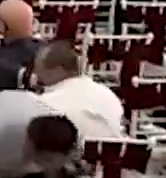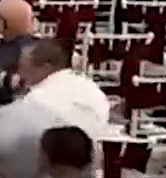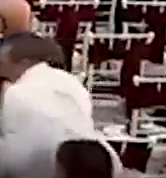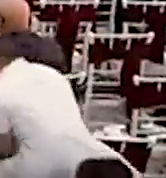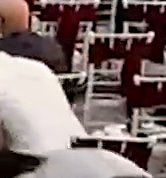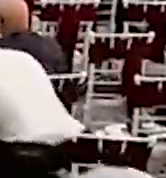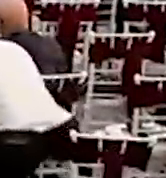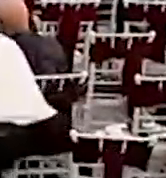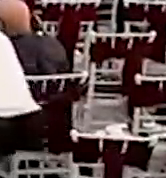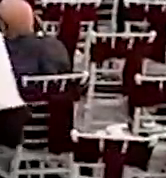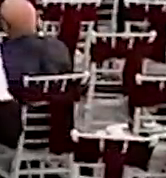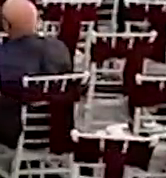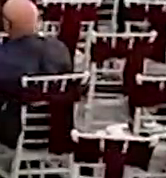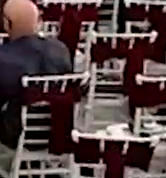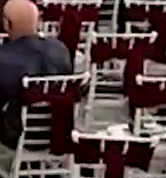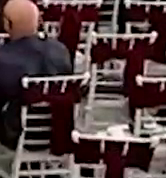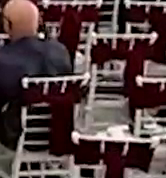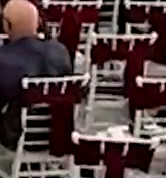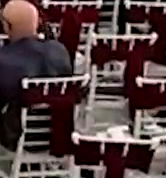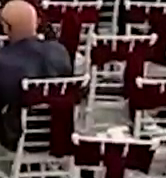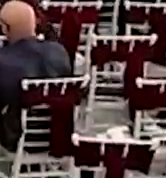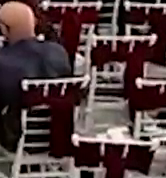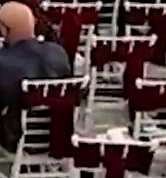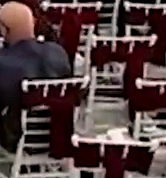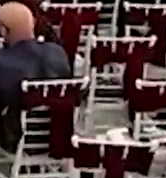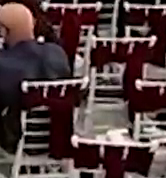Gracias, presidente. Marta Hernández, de NTR.